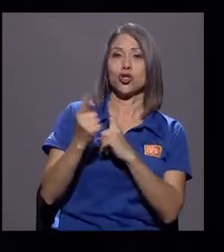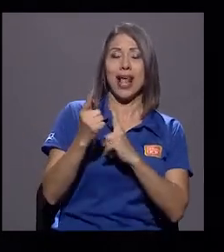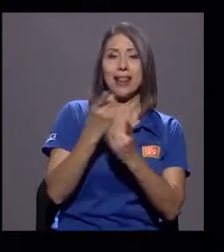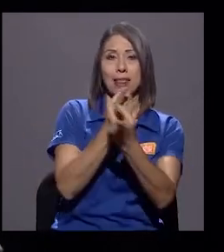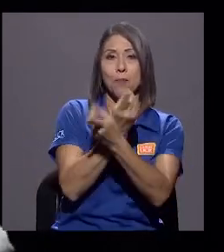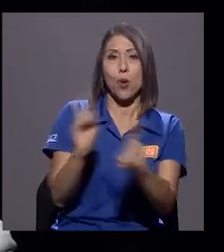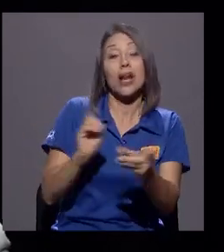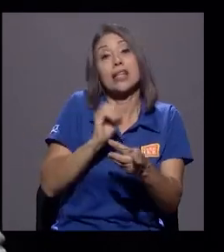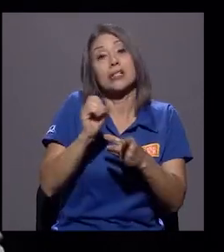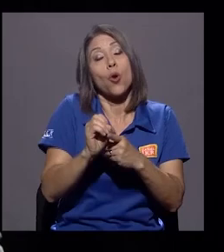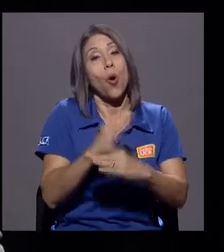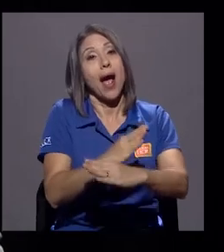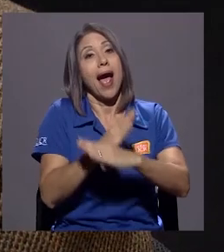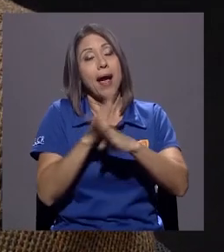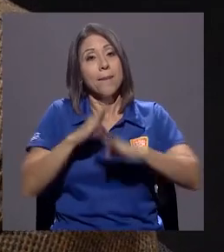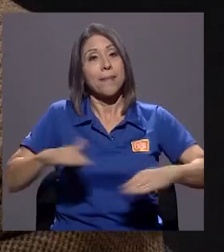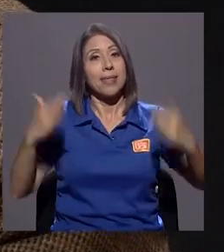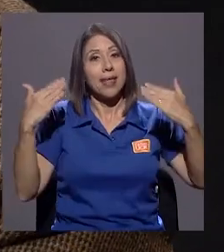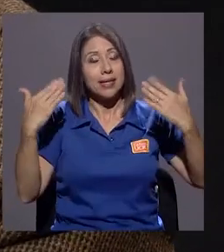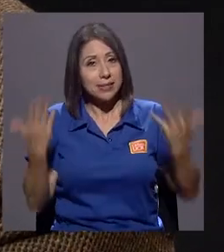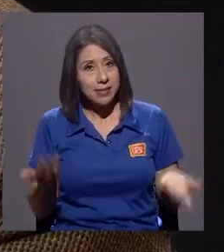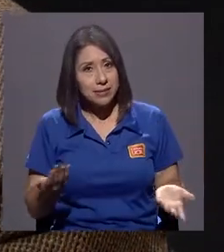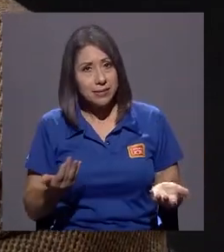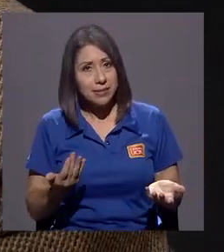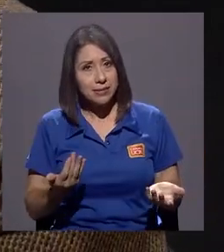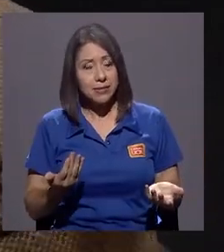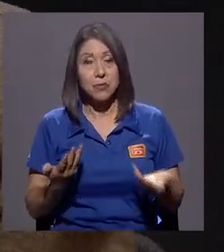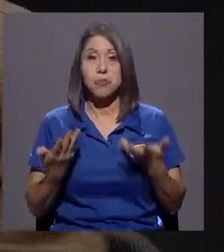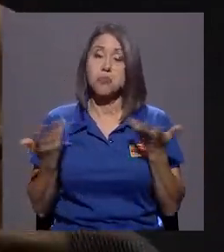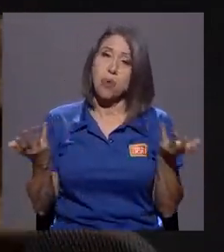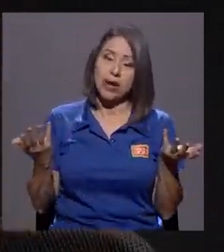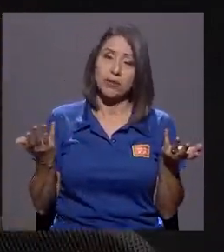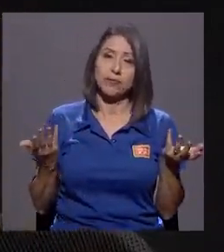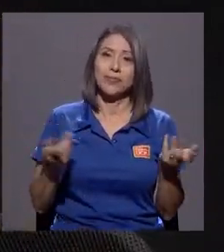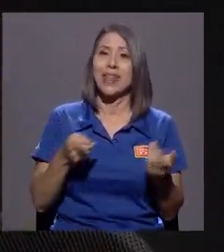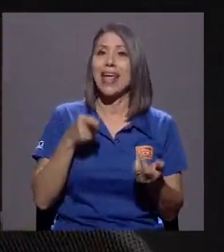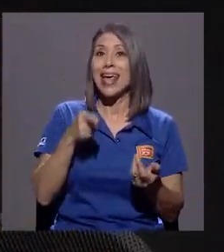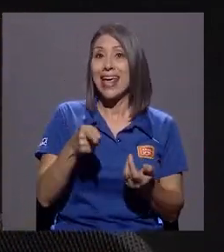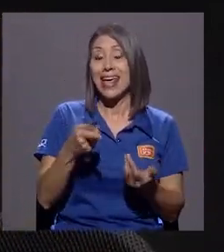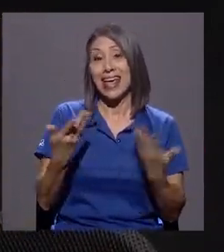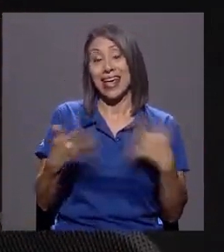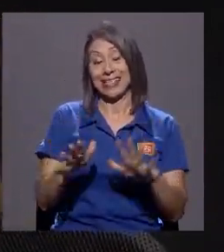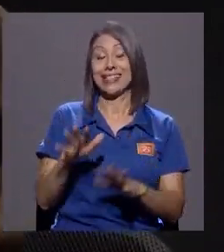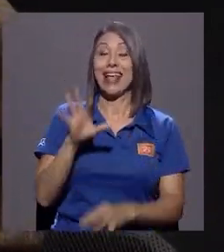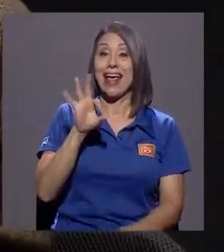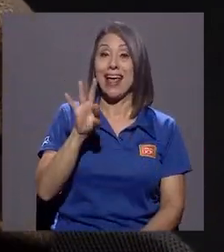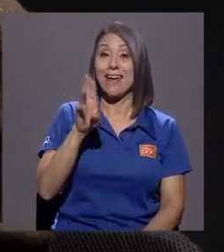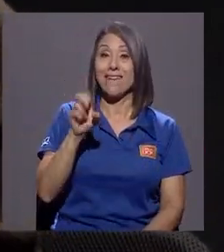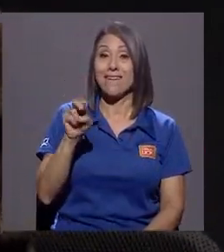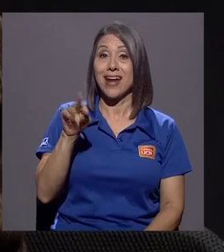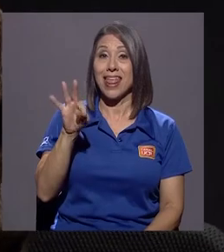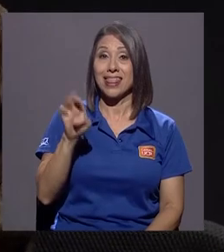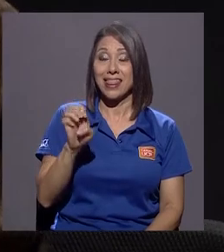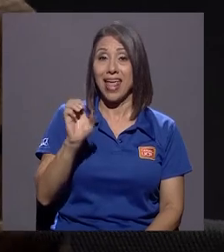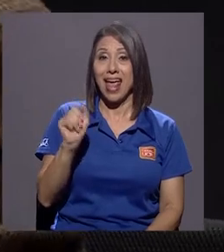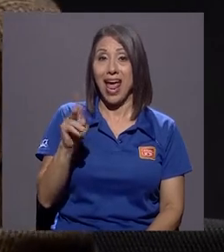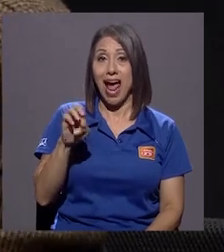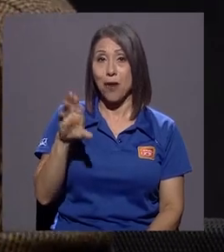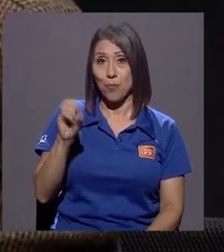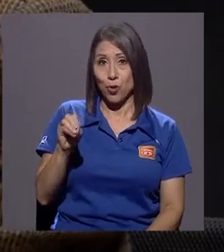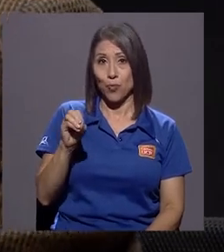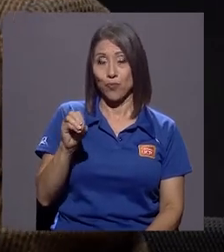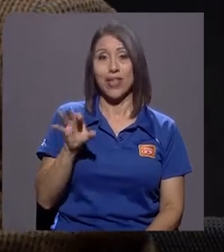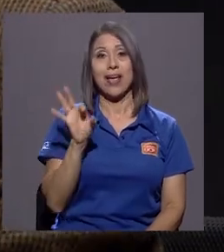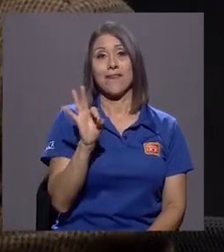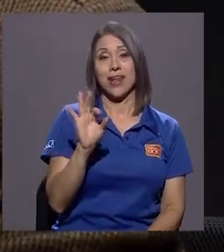ambientalistas por ejemplo eso eso es que el frente amplio a ver a ver si podemos hablar un poco